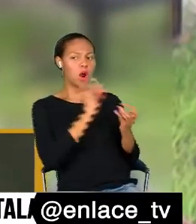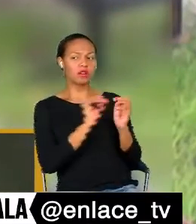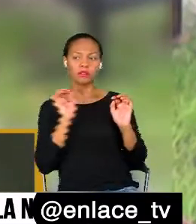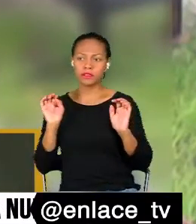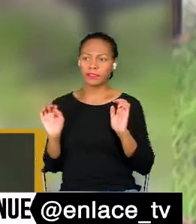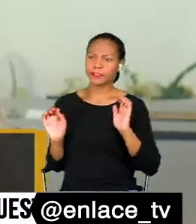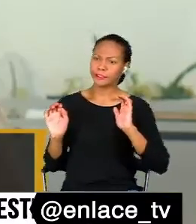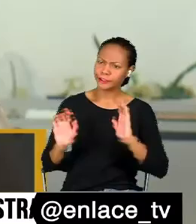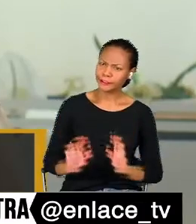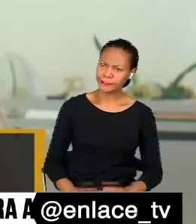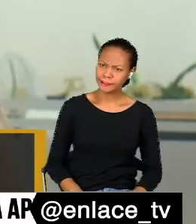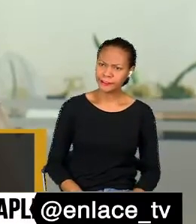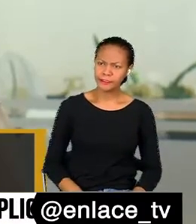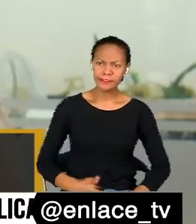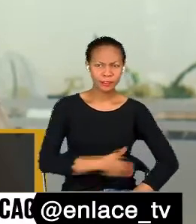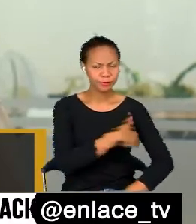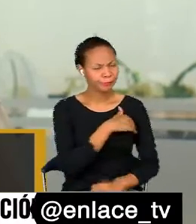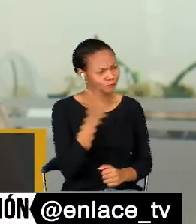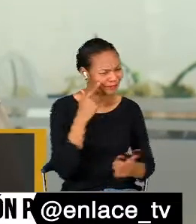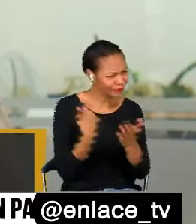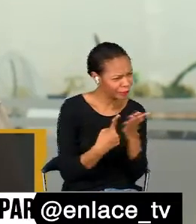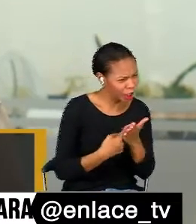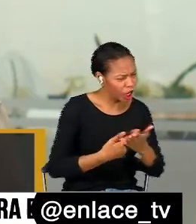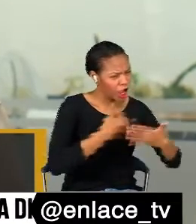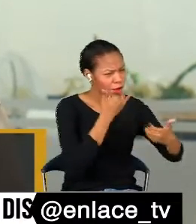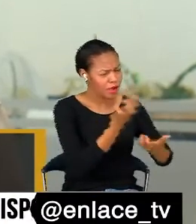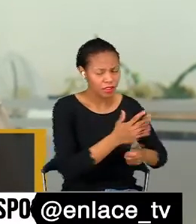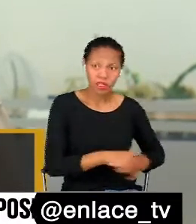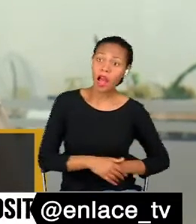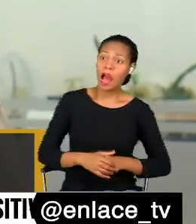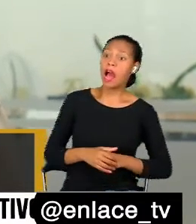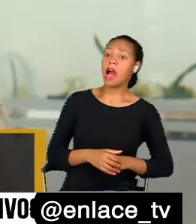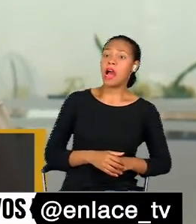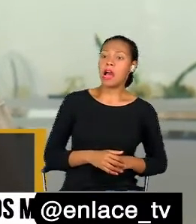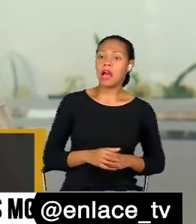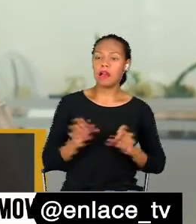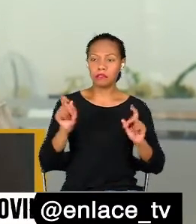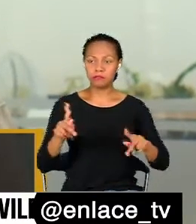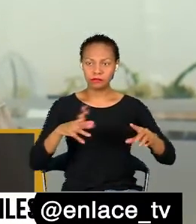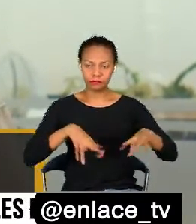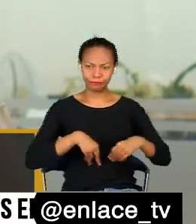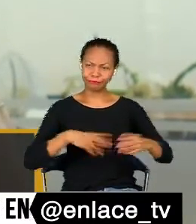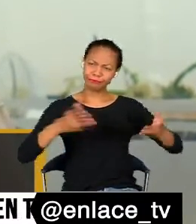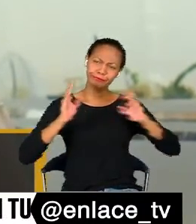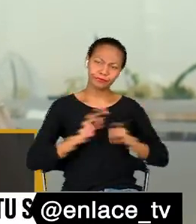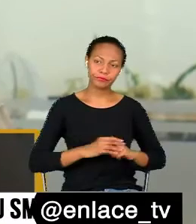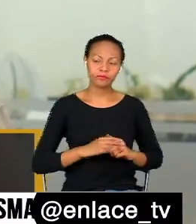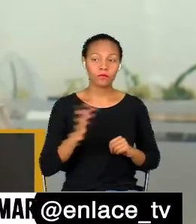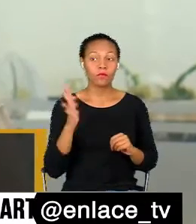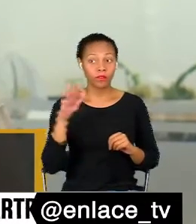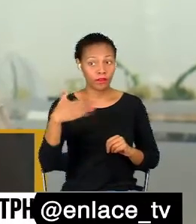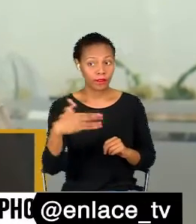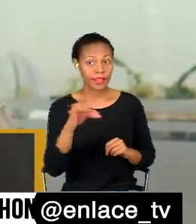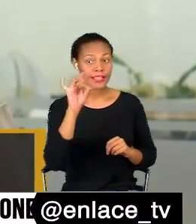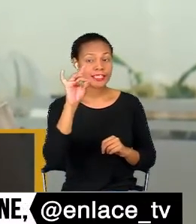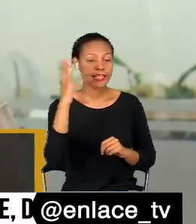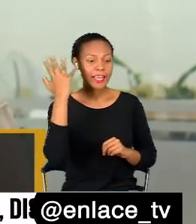querella del ministerio a sentarse a negociar, y en estos momentos se encuentra sin solución del conflicto laboral. Alrededor de 15 días